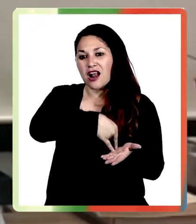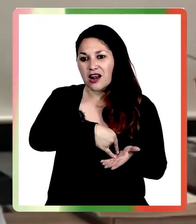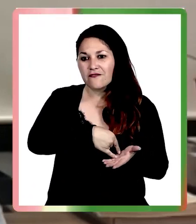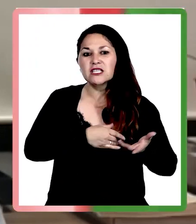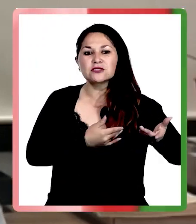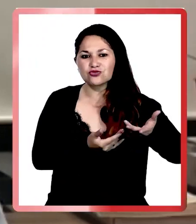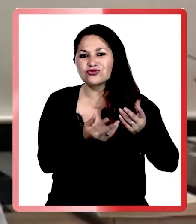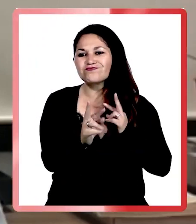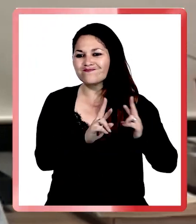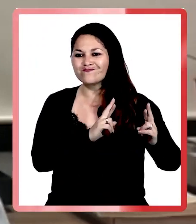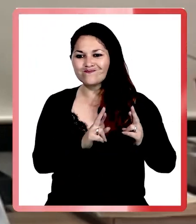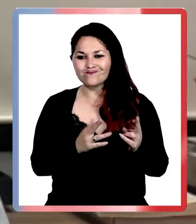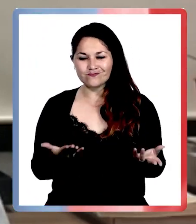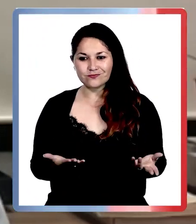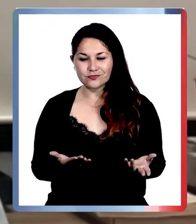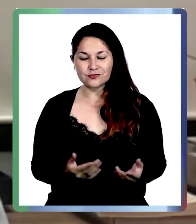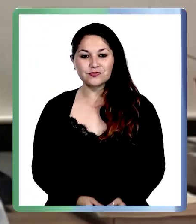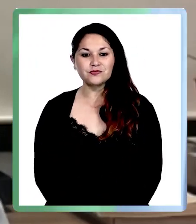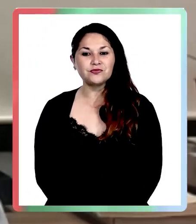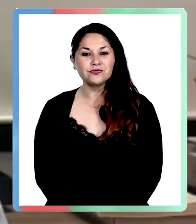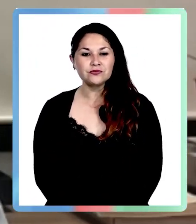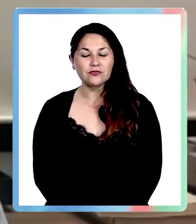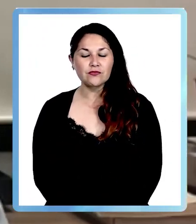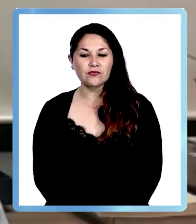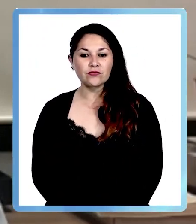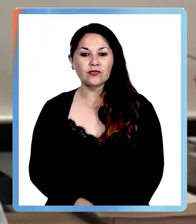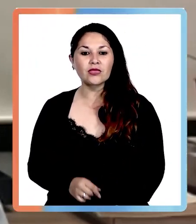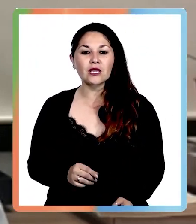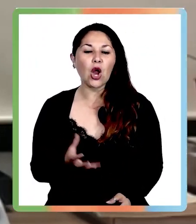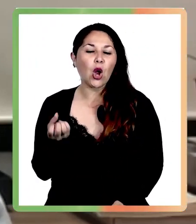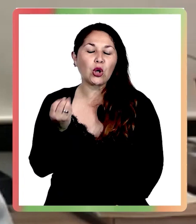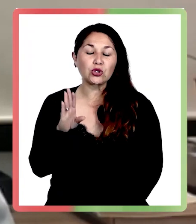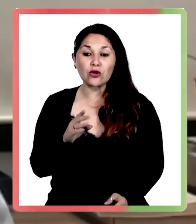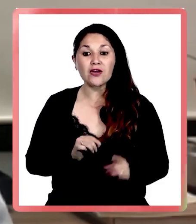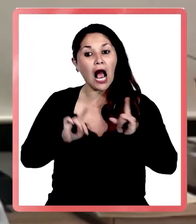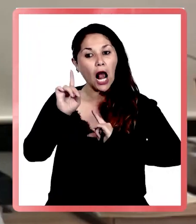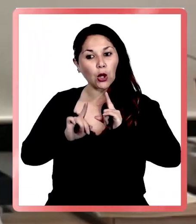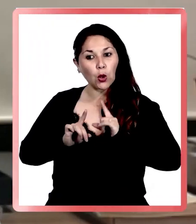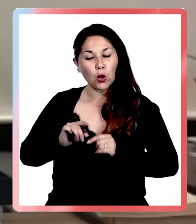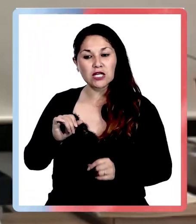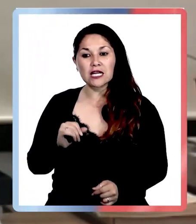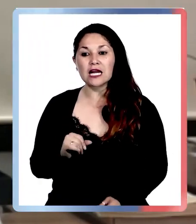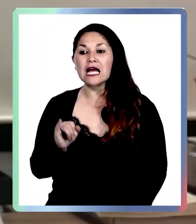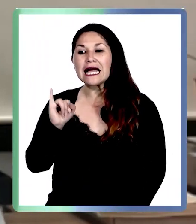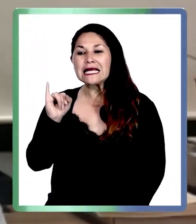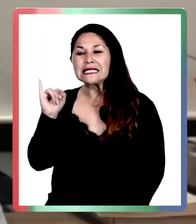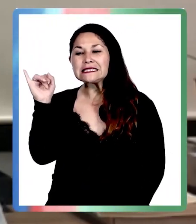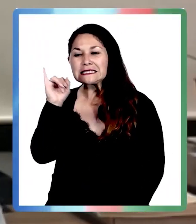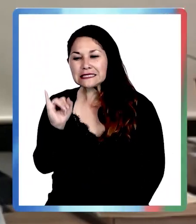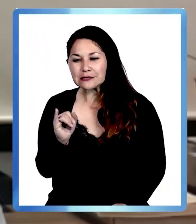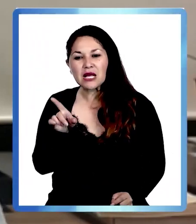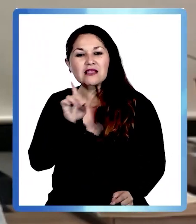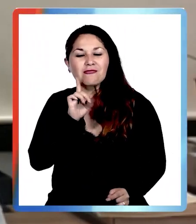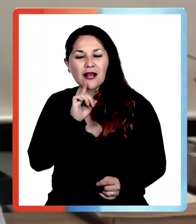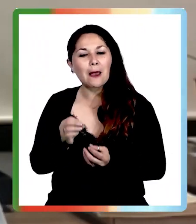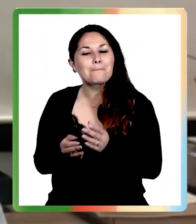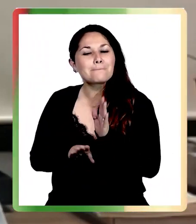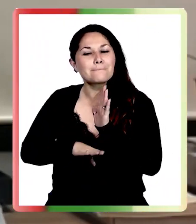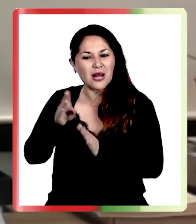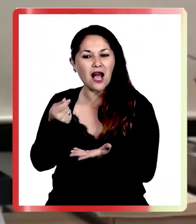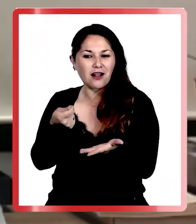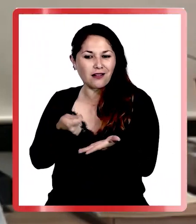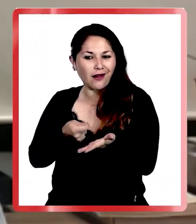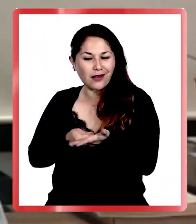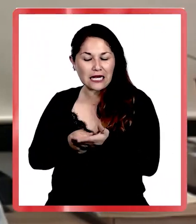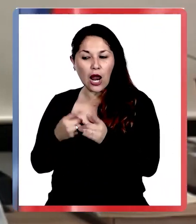estarán tratando de arreglar. Ahora, evidentemente que hay ISAPRES que tienen mejores espaldas financieras que otras,